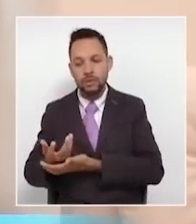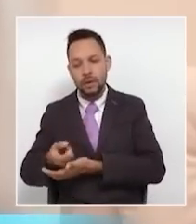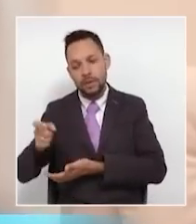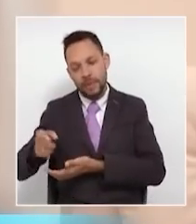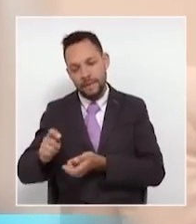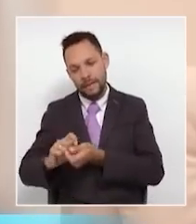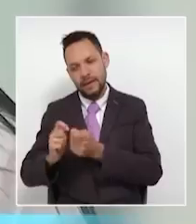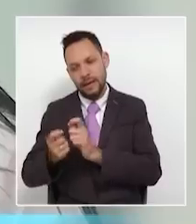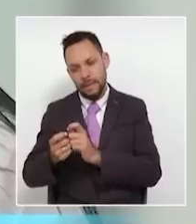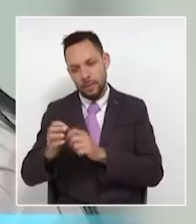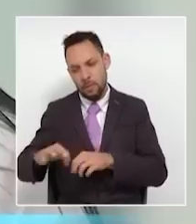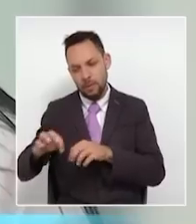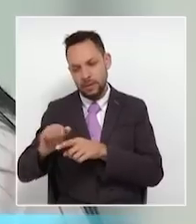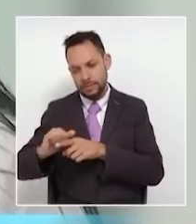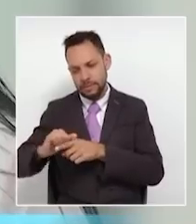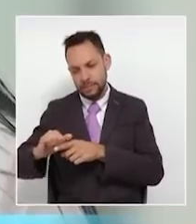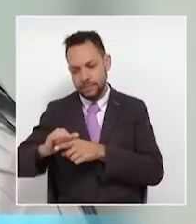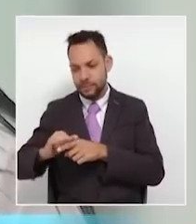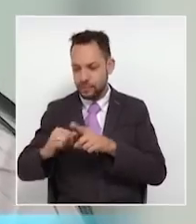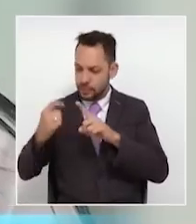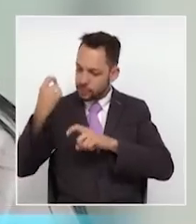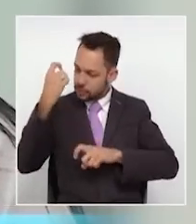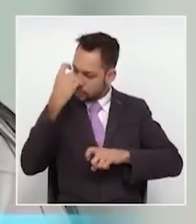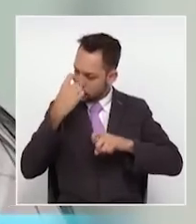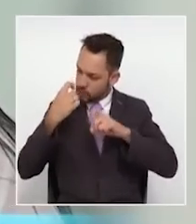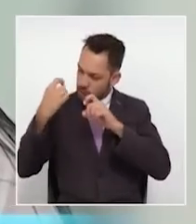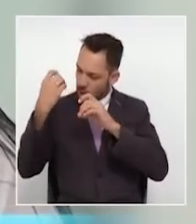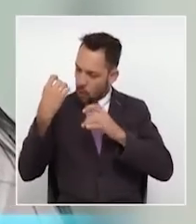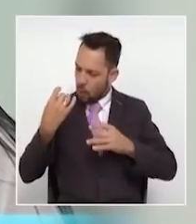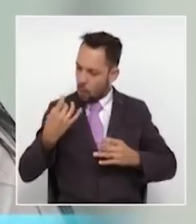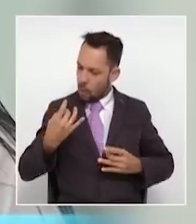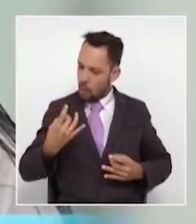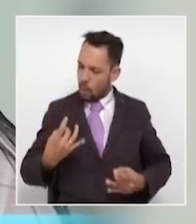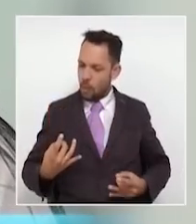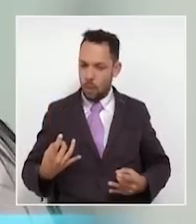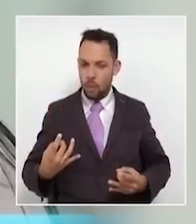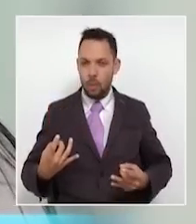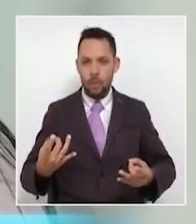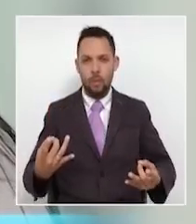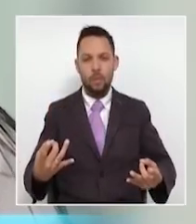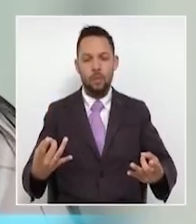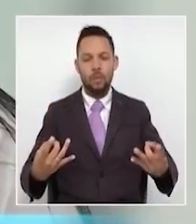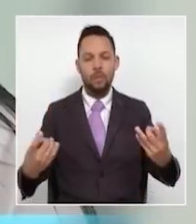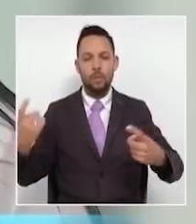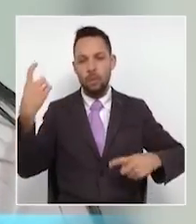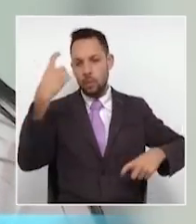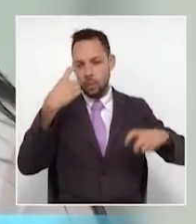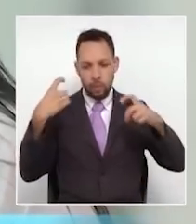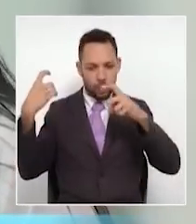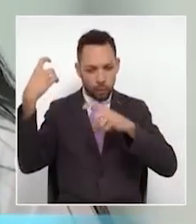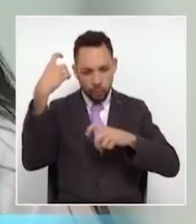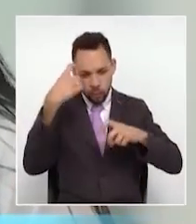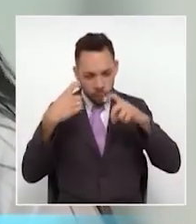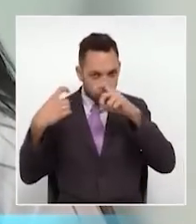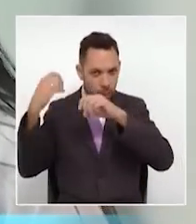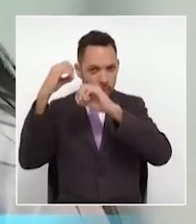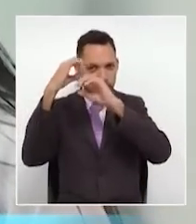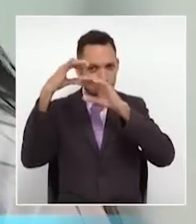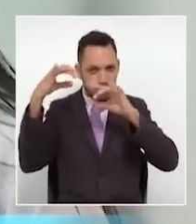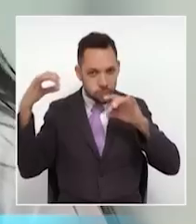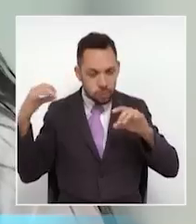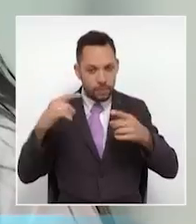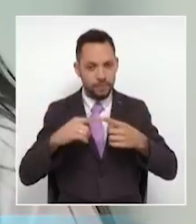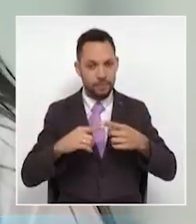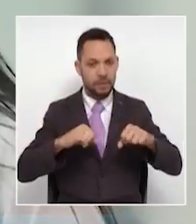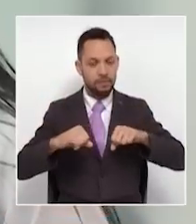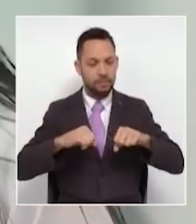relajación una de las terapias o de las técnicas de meditación que explicamos mucho es mindfulness